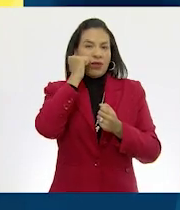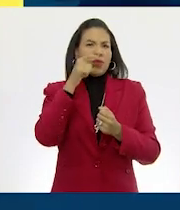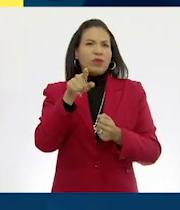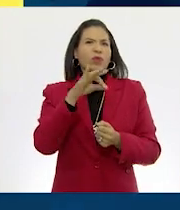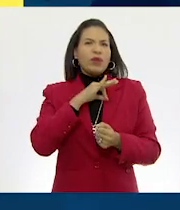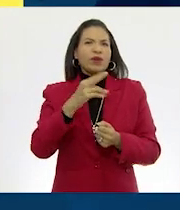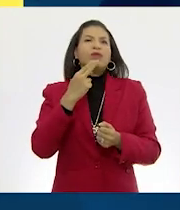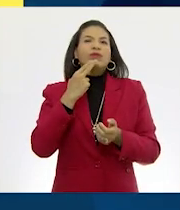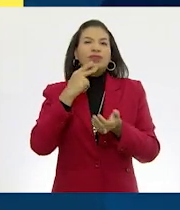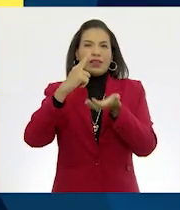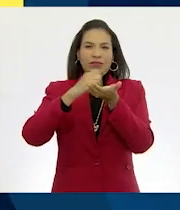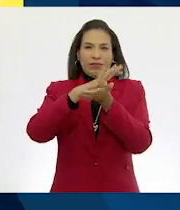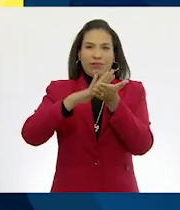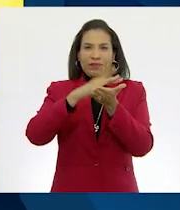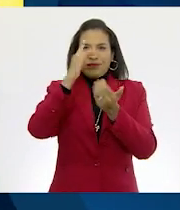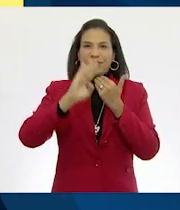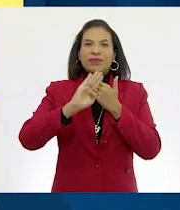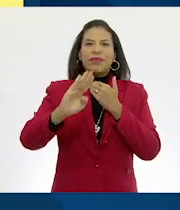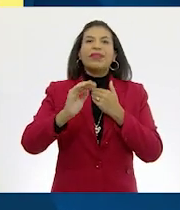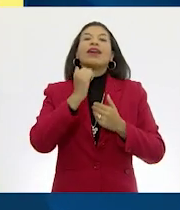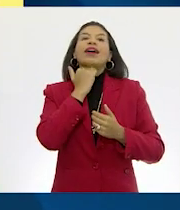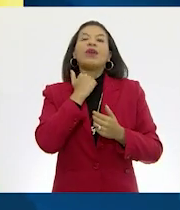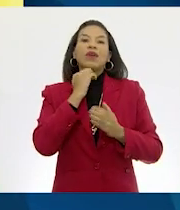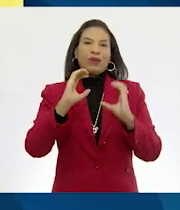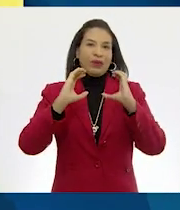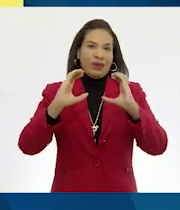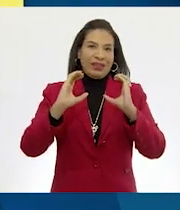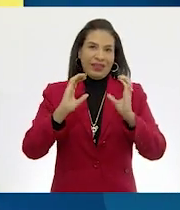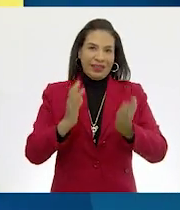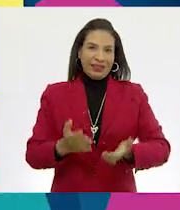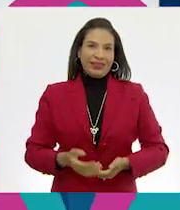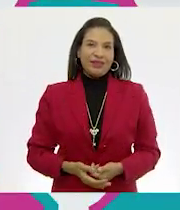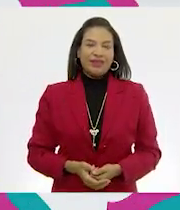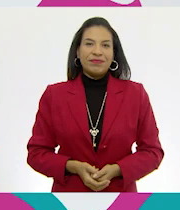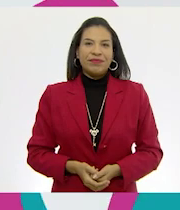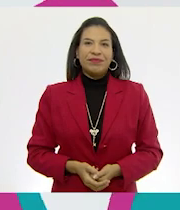usa desinfectantes a base de alcohol. ¡Cuídate!